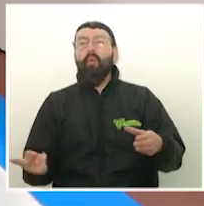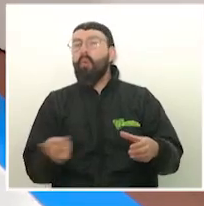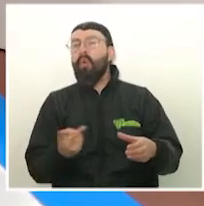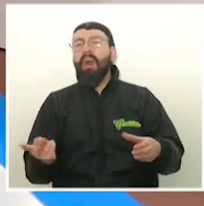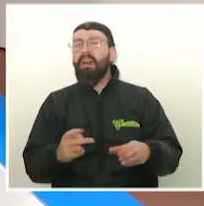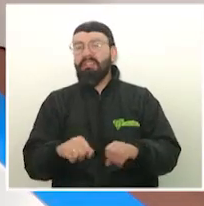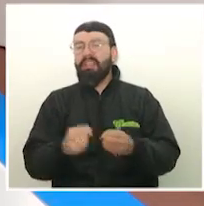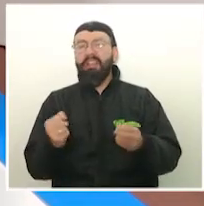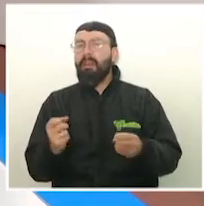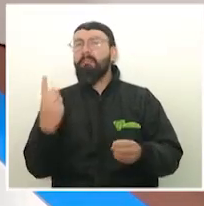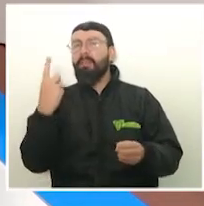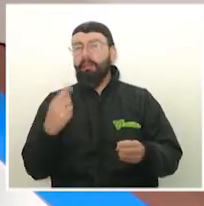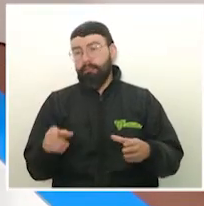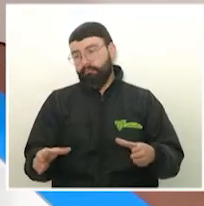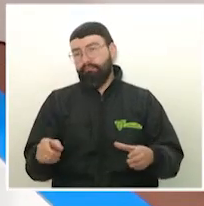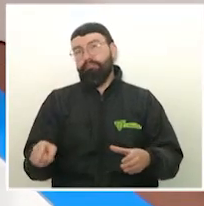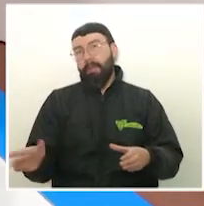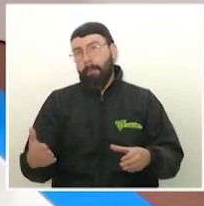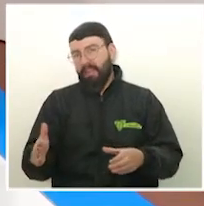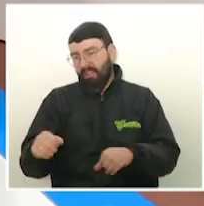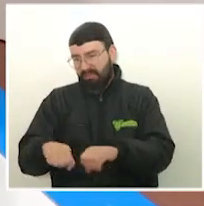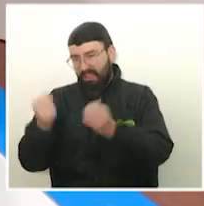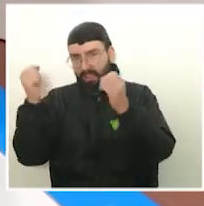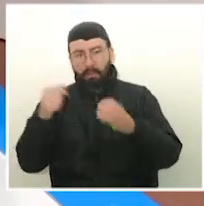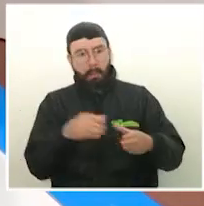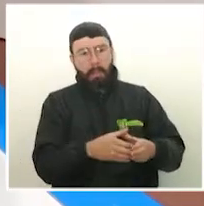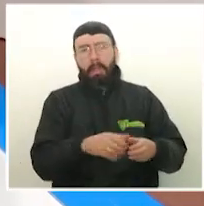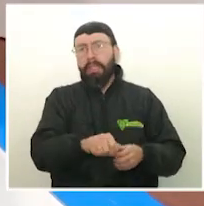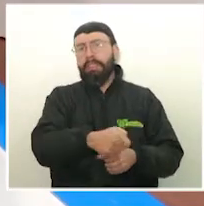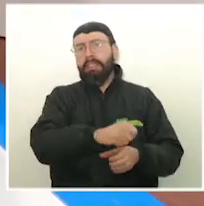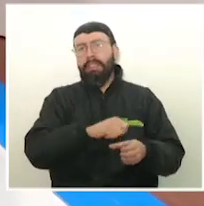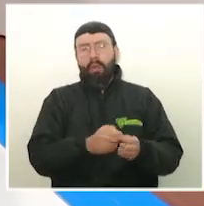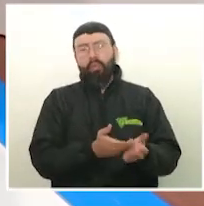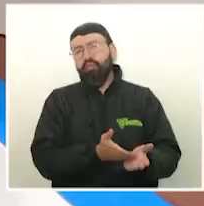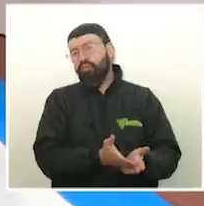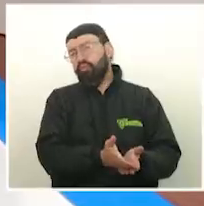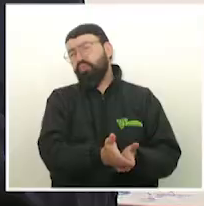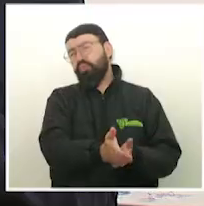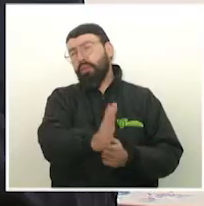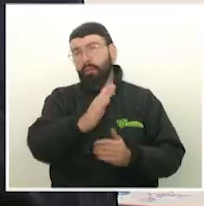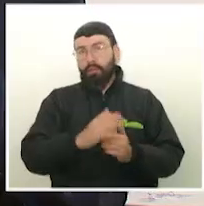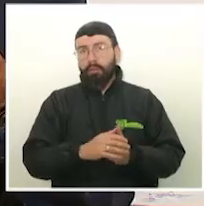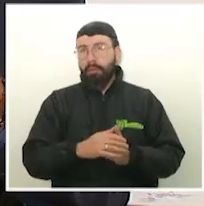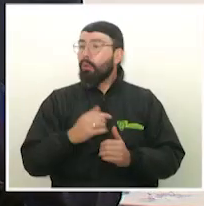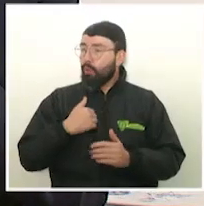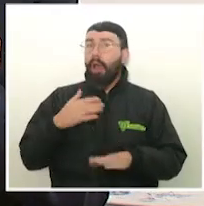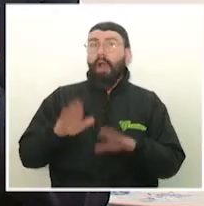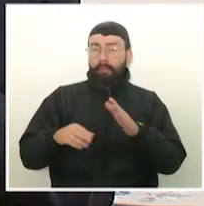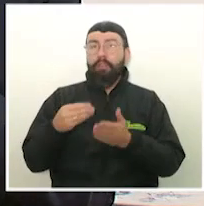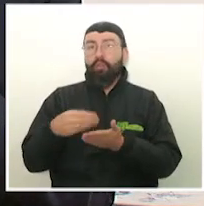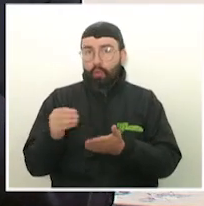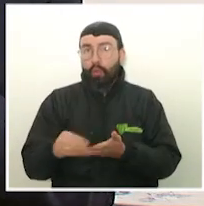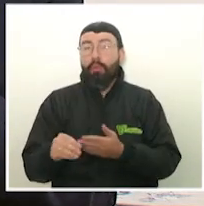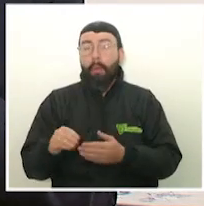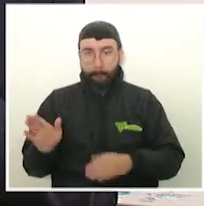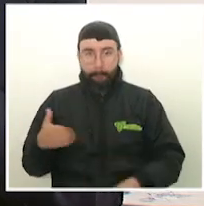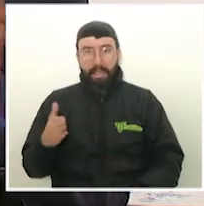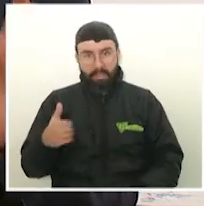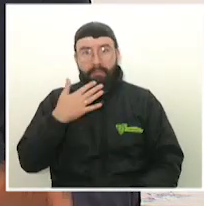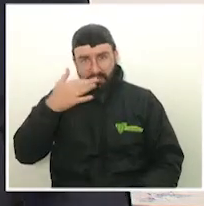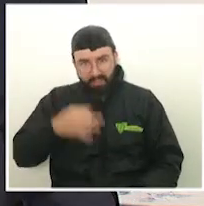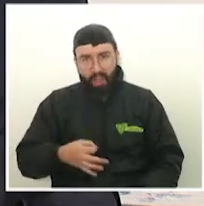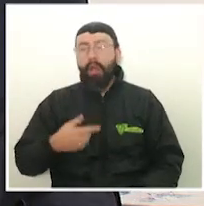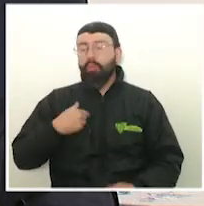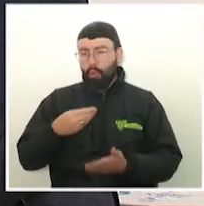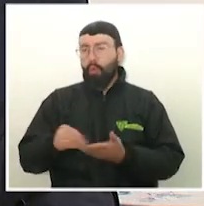generar? Yo les quiero contar. Nosotros, bueno, yo consumo ocasionalmente atún de verdad, es decir, el pescado. Y